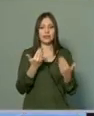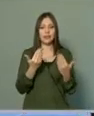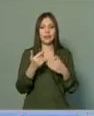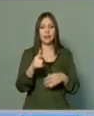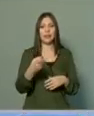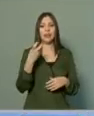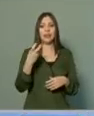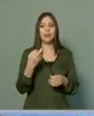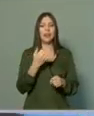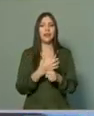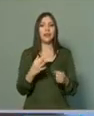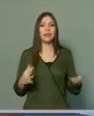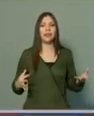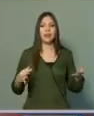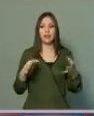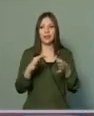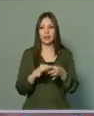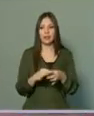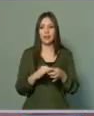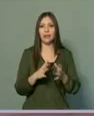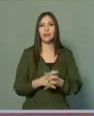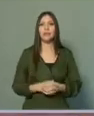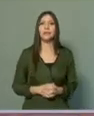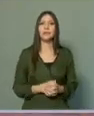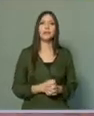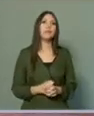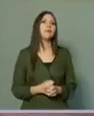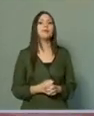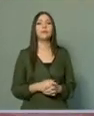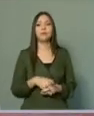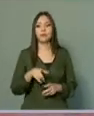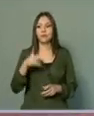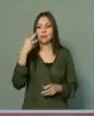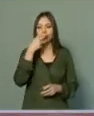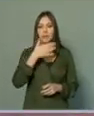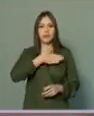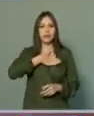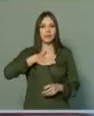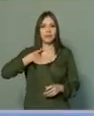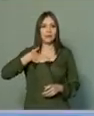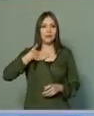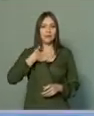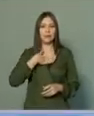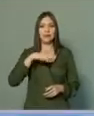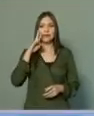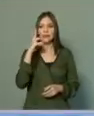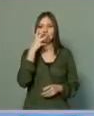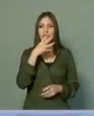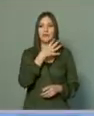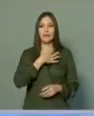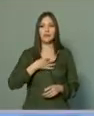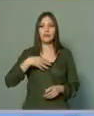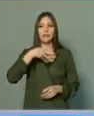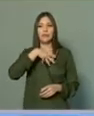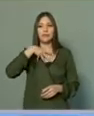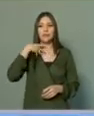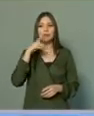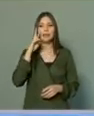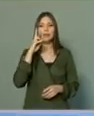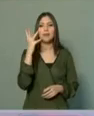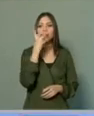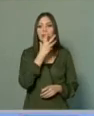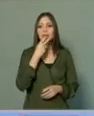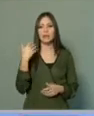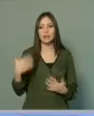esta temporada. Increíble. Viene muy fuerte lo tropical y lo lo floral. que tiene en el escote también, en la parte del pecho y el cuello.